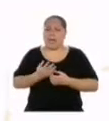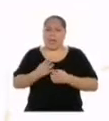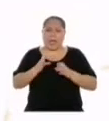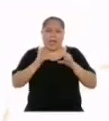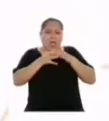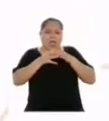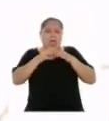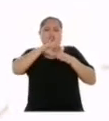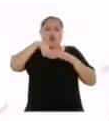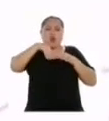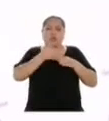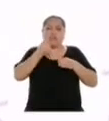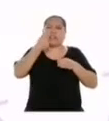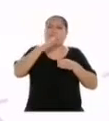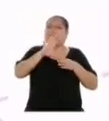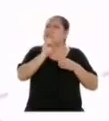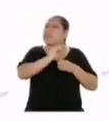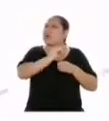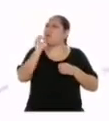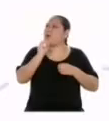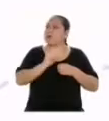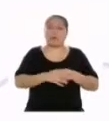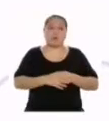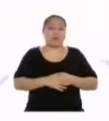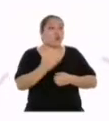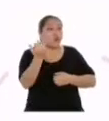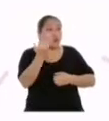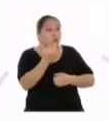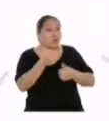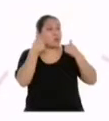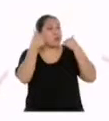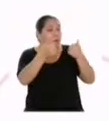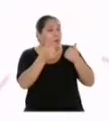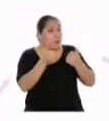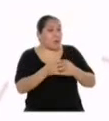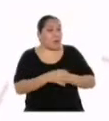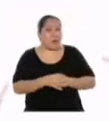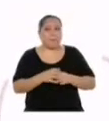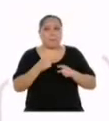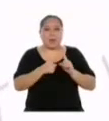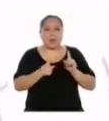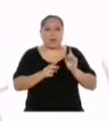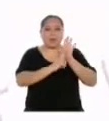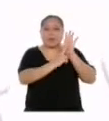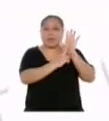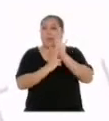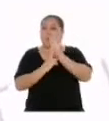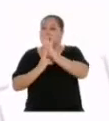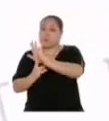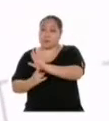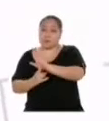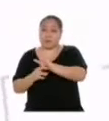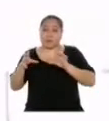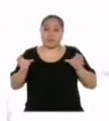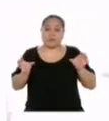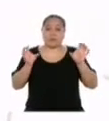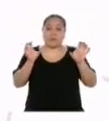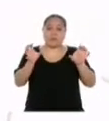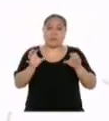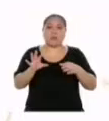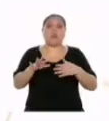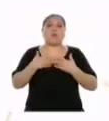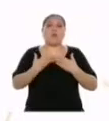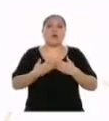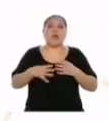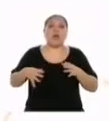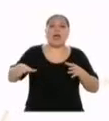total sale un 15%? Los gráficos están muy bien planteados. Si hay representatividad en la muestra, se